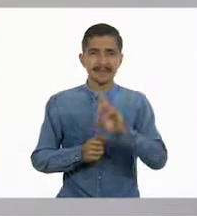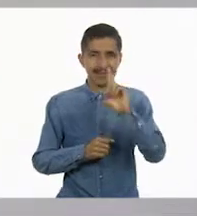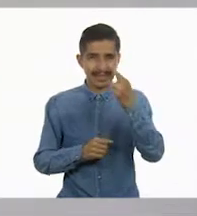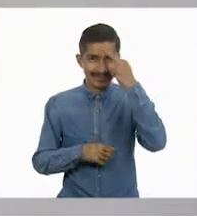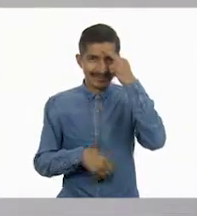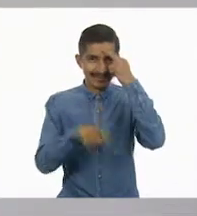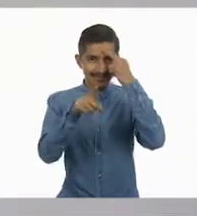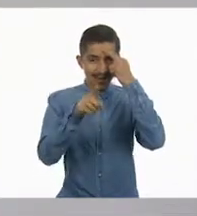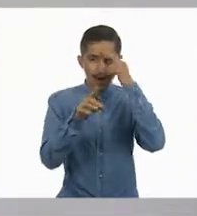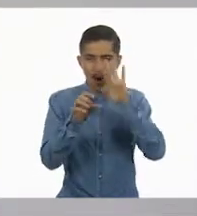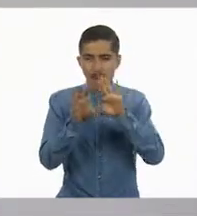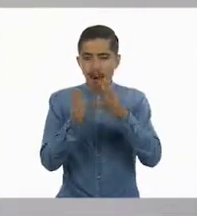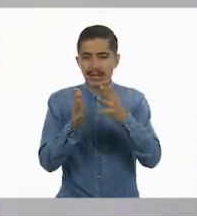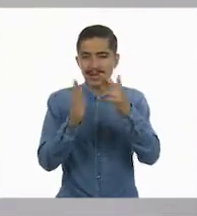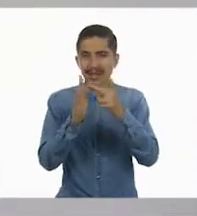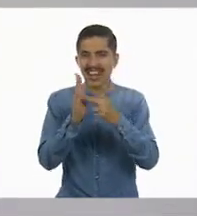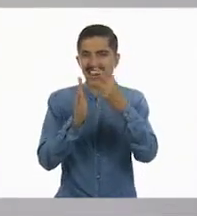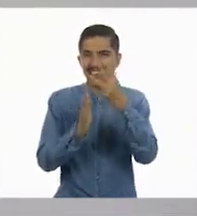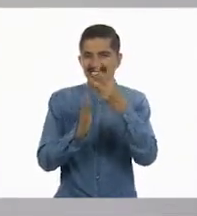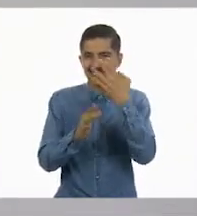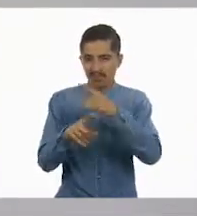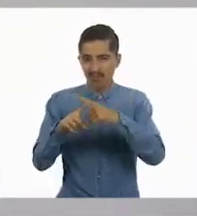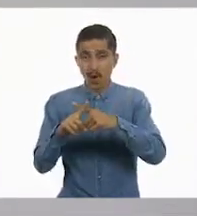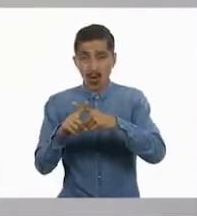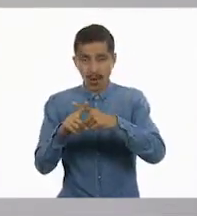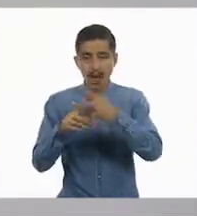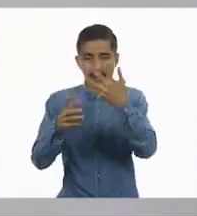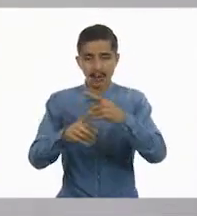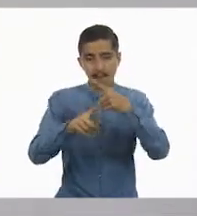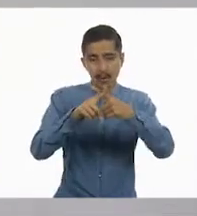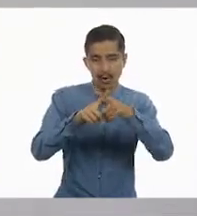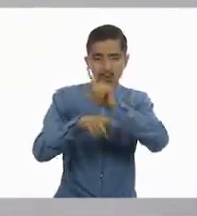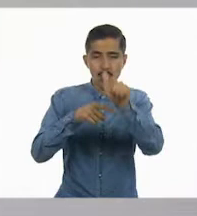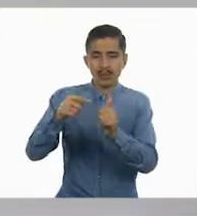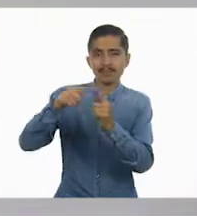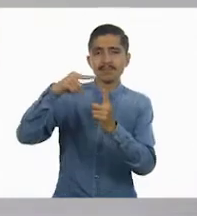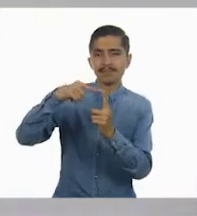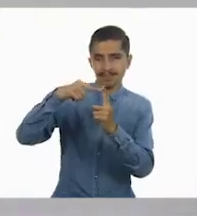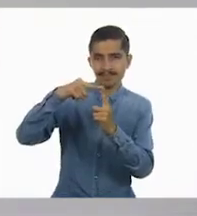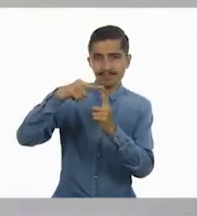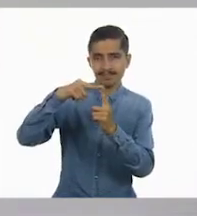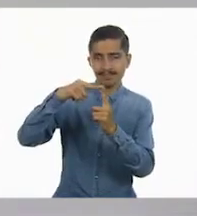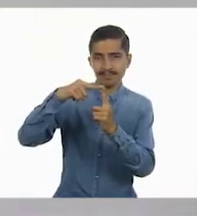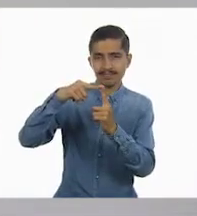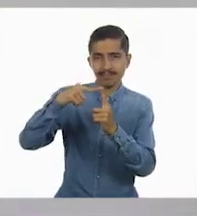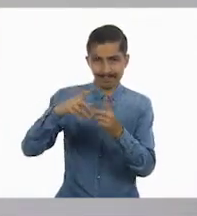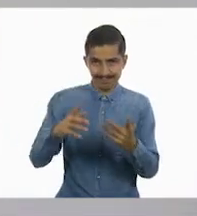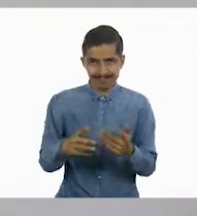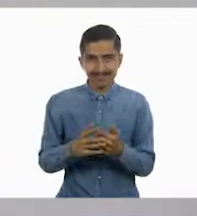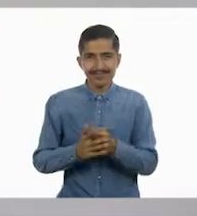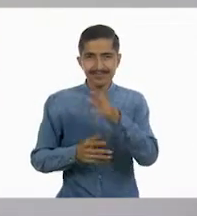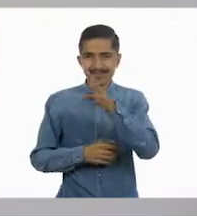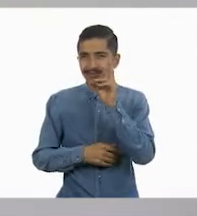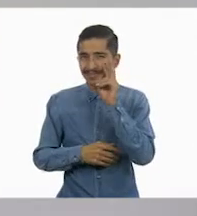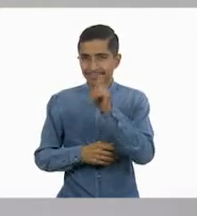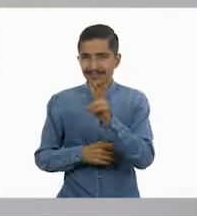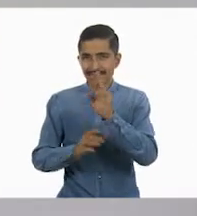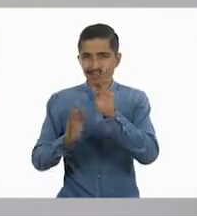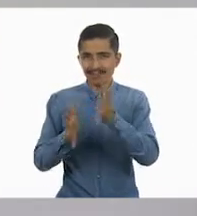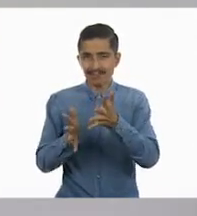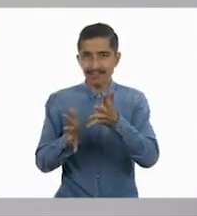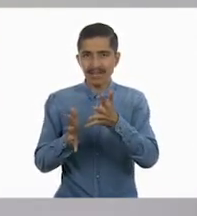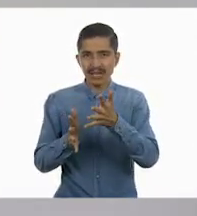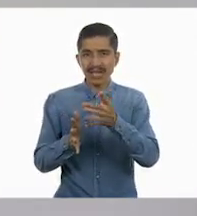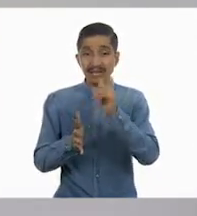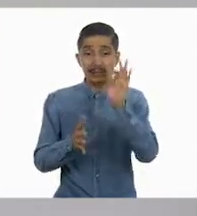¿Recuerdan cómo hacíamos la regla de 3? Podemos multiplicar y dividir. Sí. Entonces ya habíamos visto que